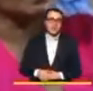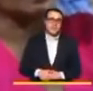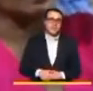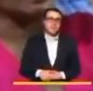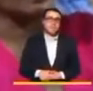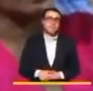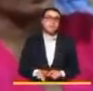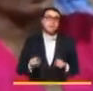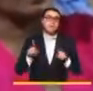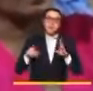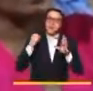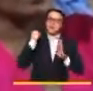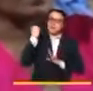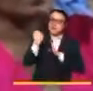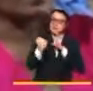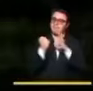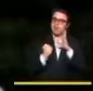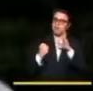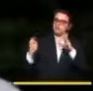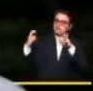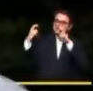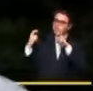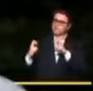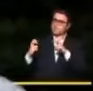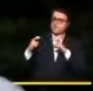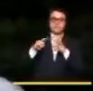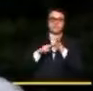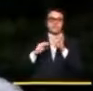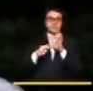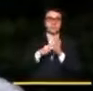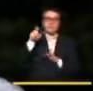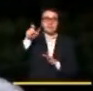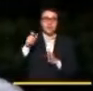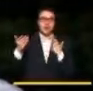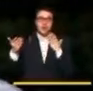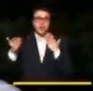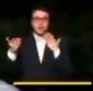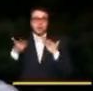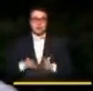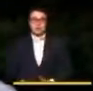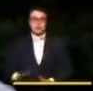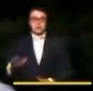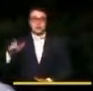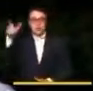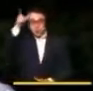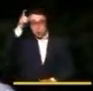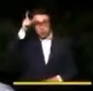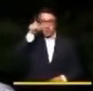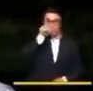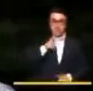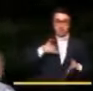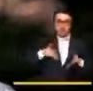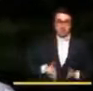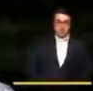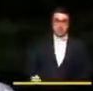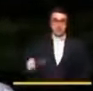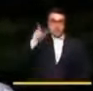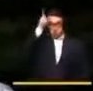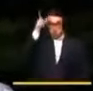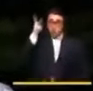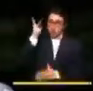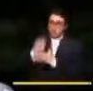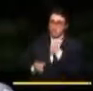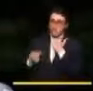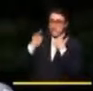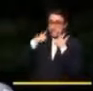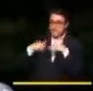Pero va a ser simbólico en el sentido de que se acaba la cacería. Un cordobés y otro cordobés. Casi con mismos